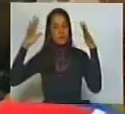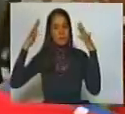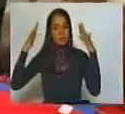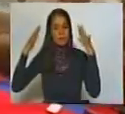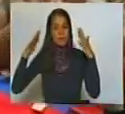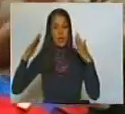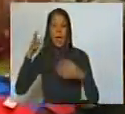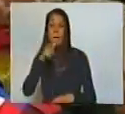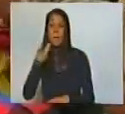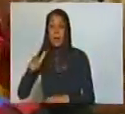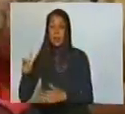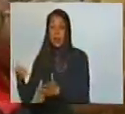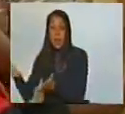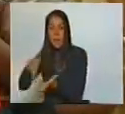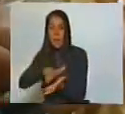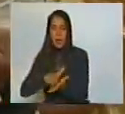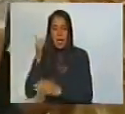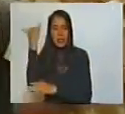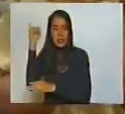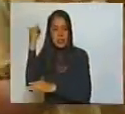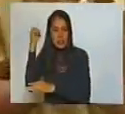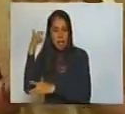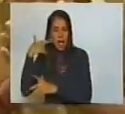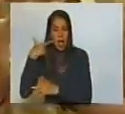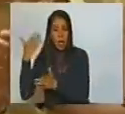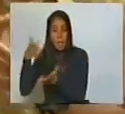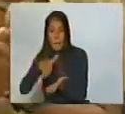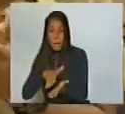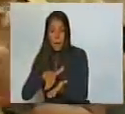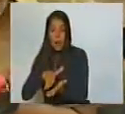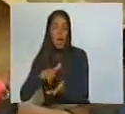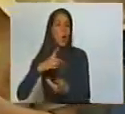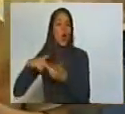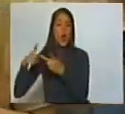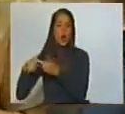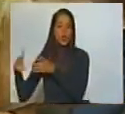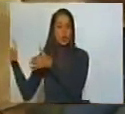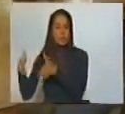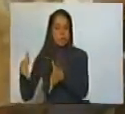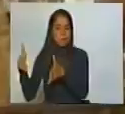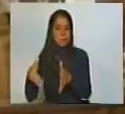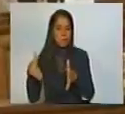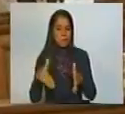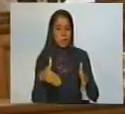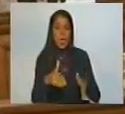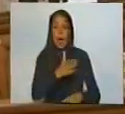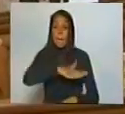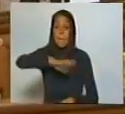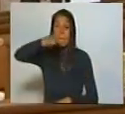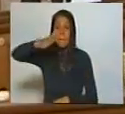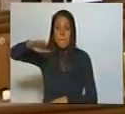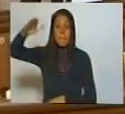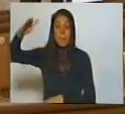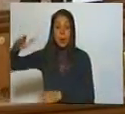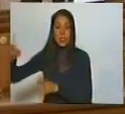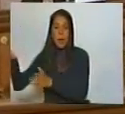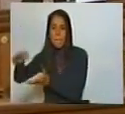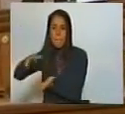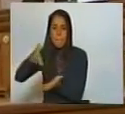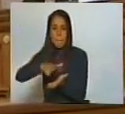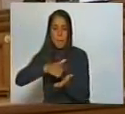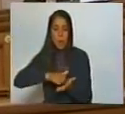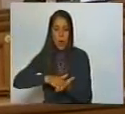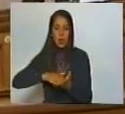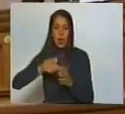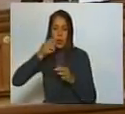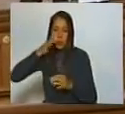a los caídos en Yaracuy, a los caídos en cualquier monte, en cualquier sierra, en cualquier montaña, en